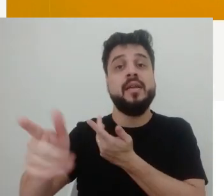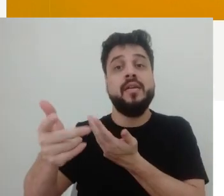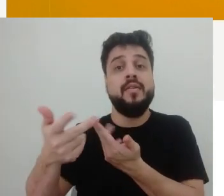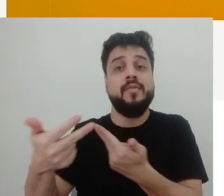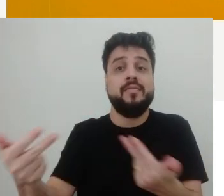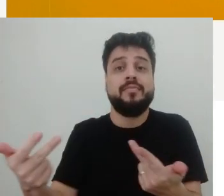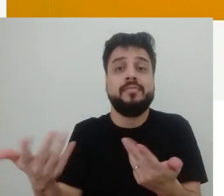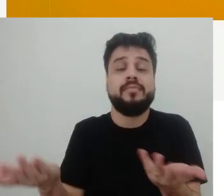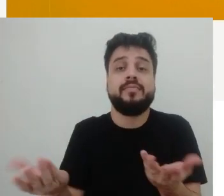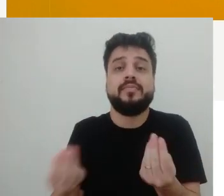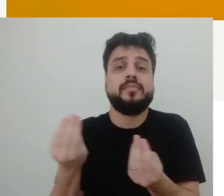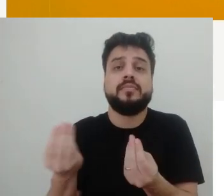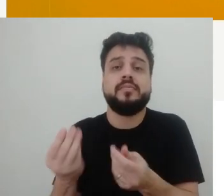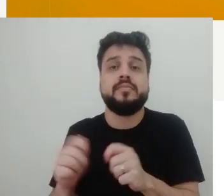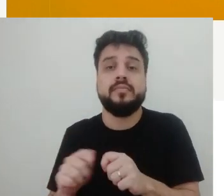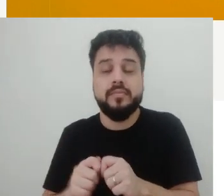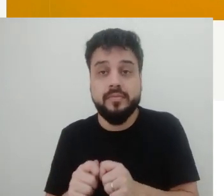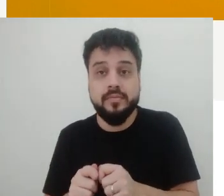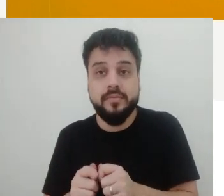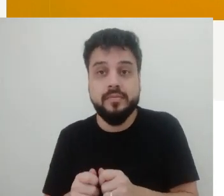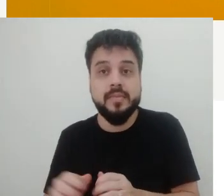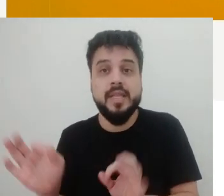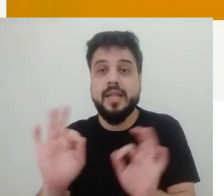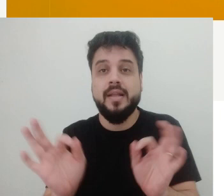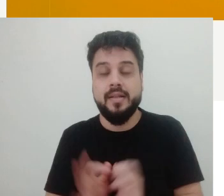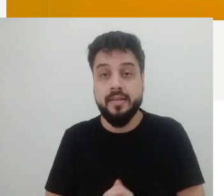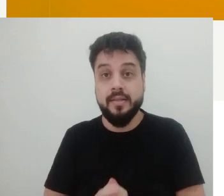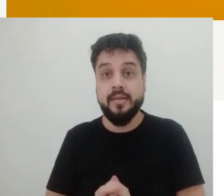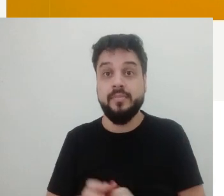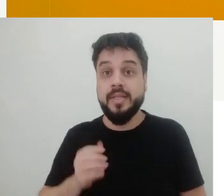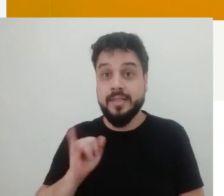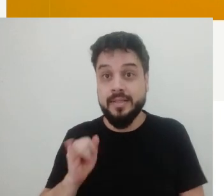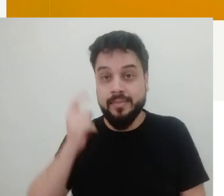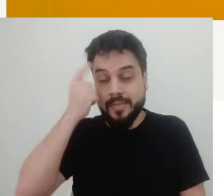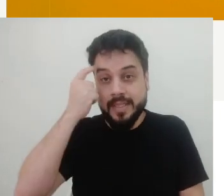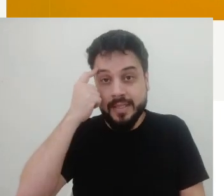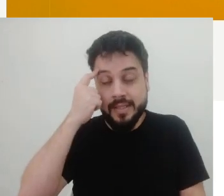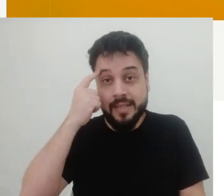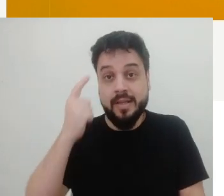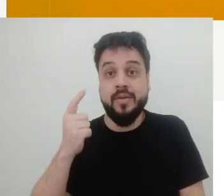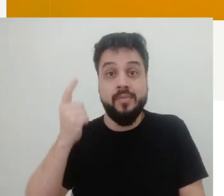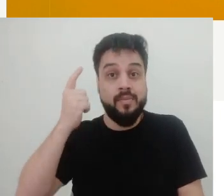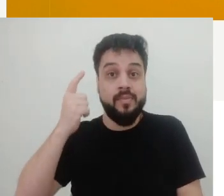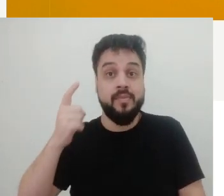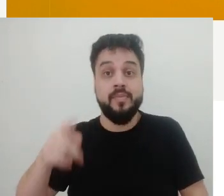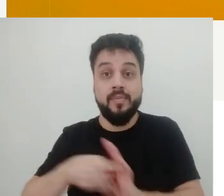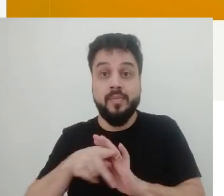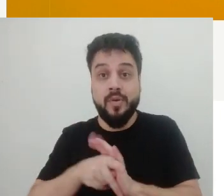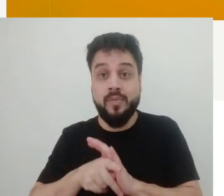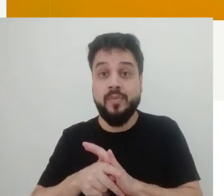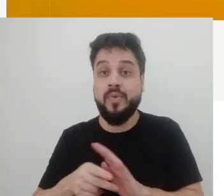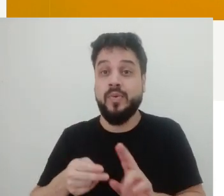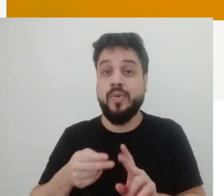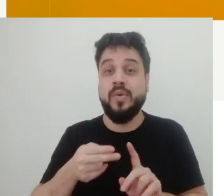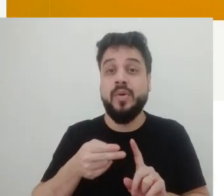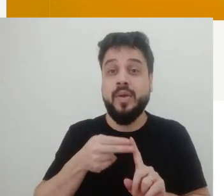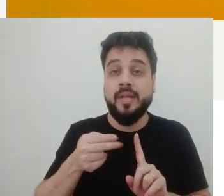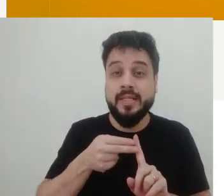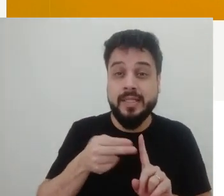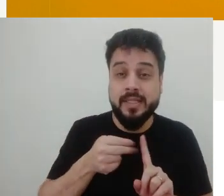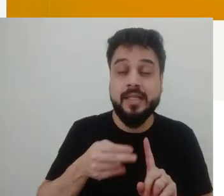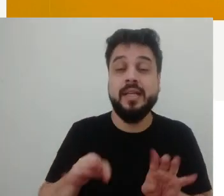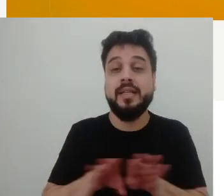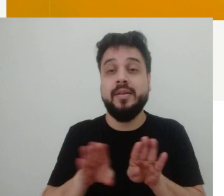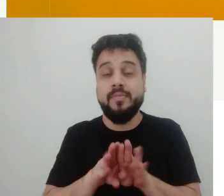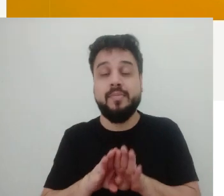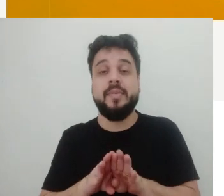también formarme estudiando algo de antropología, algo de historia indígena, no lenguas, eso no fui capaz. Y